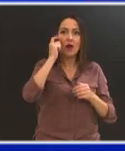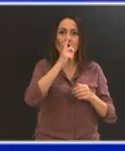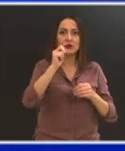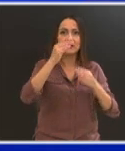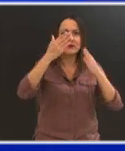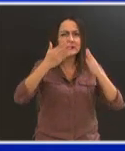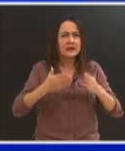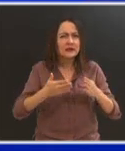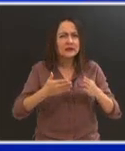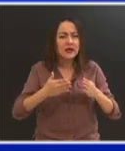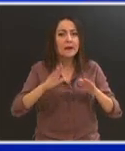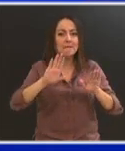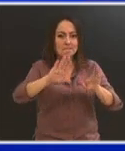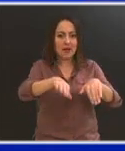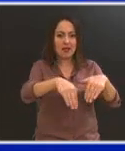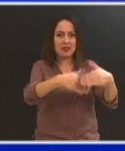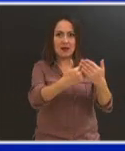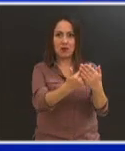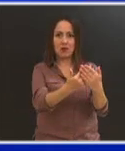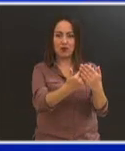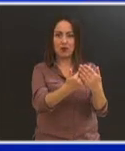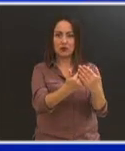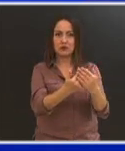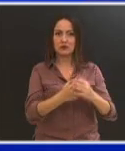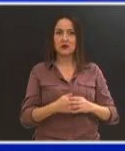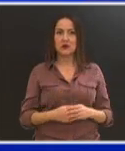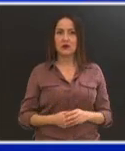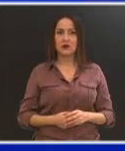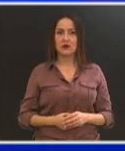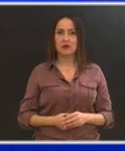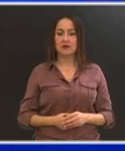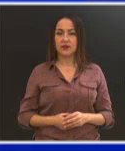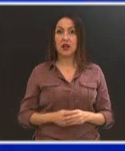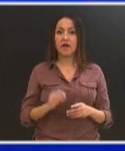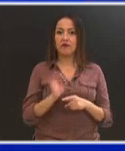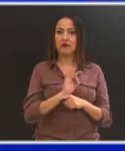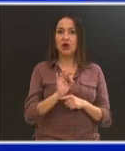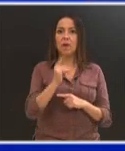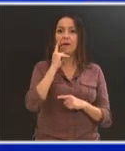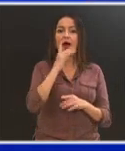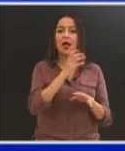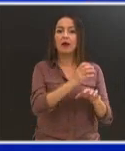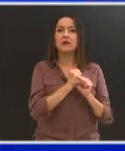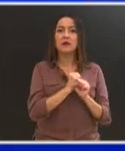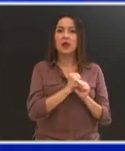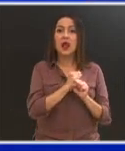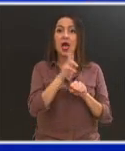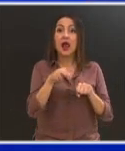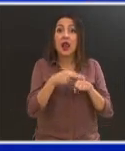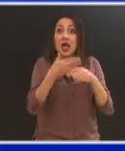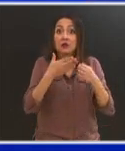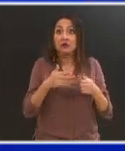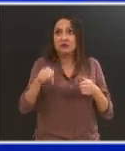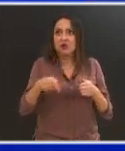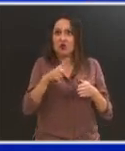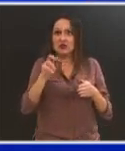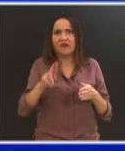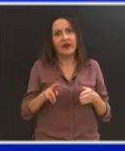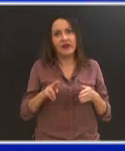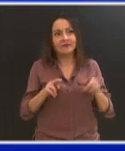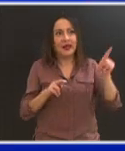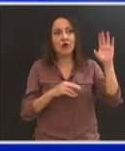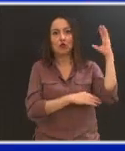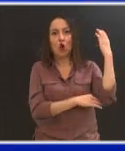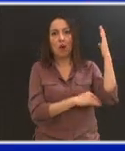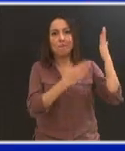y matrimonio que, como lo estamos diciendo, le sirvió para obtener la nacionalización. Exactamente